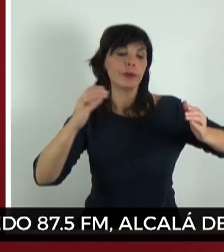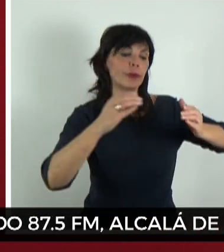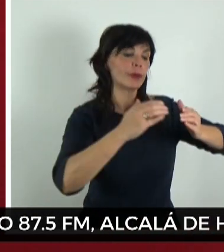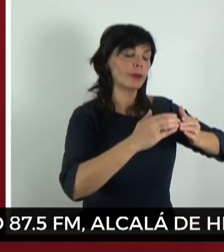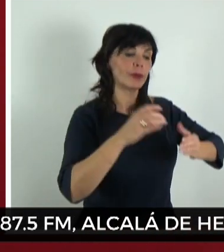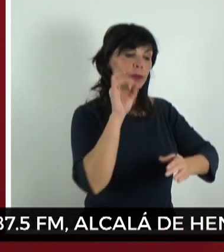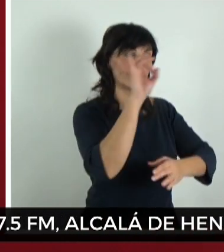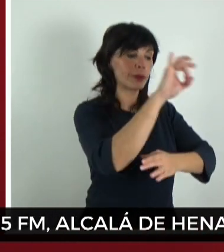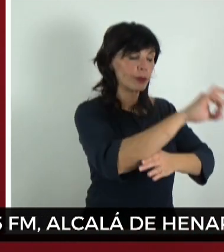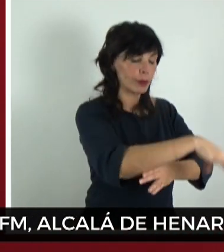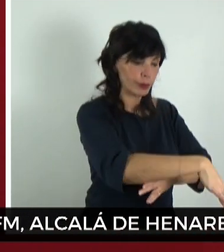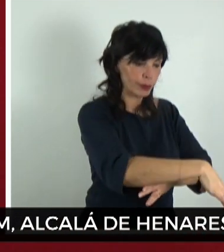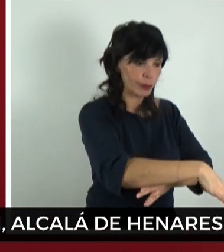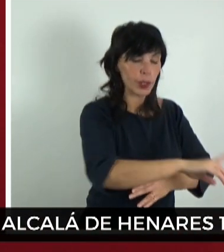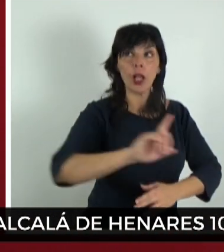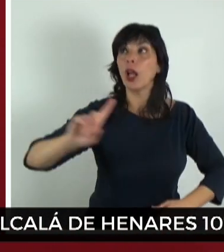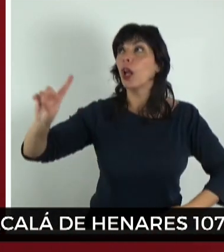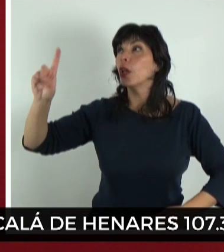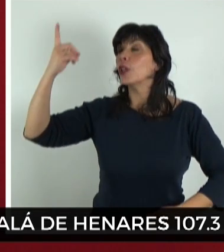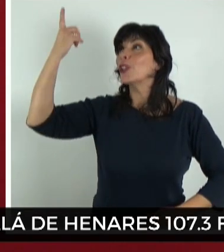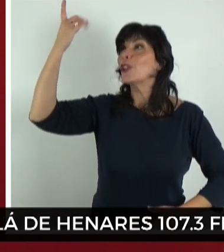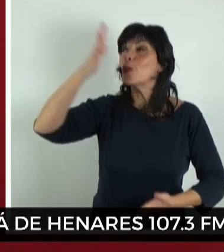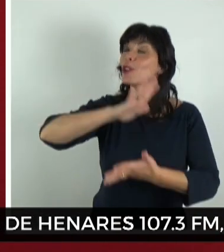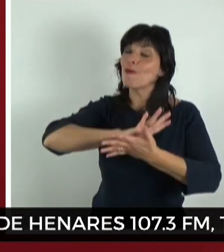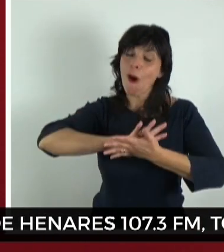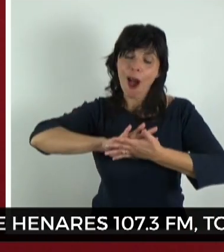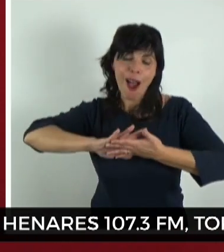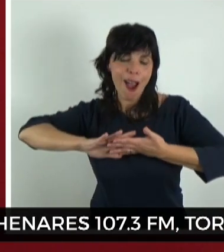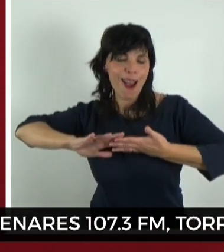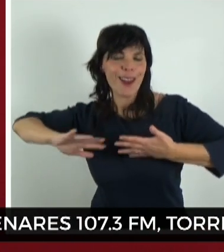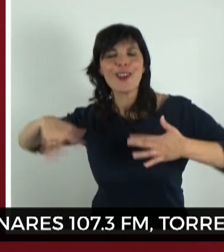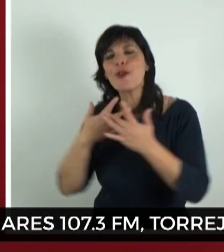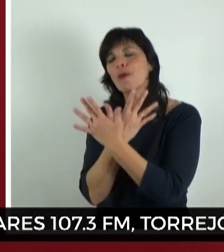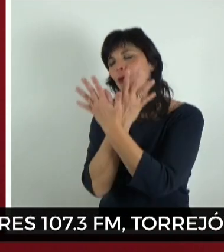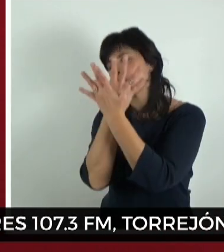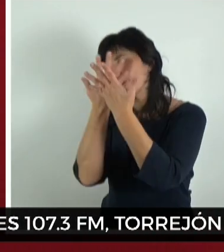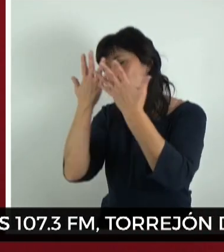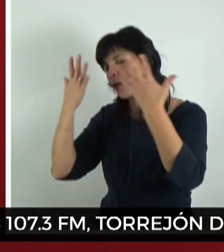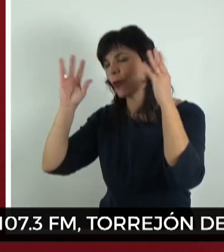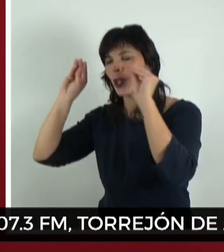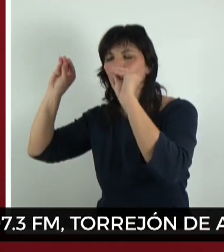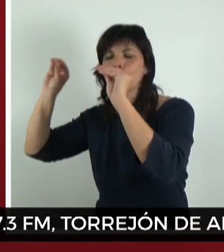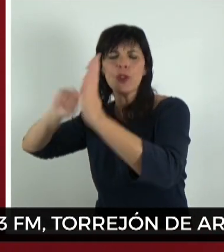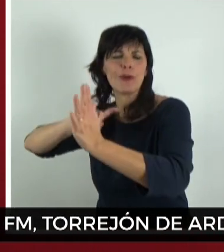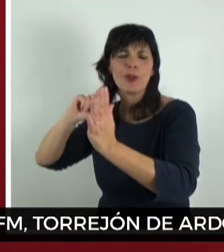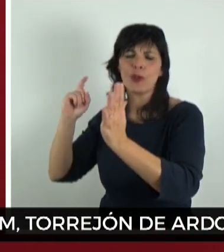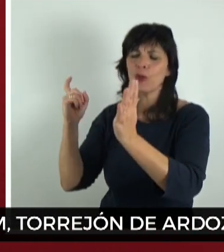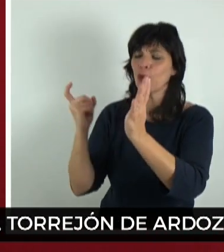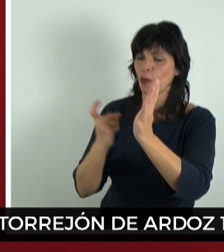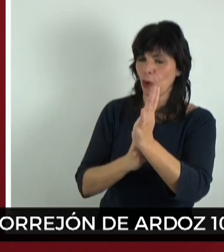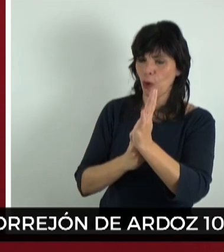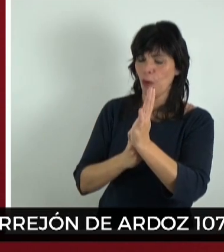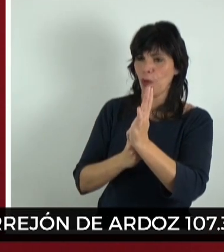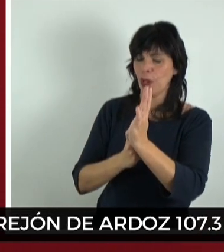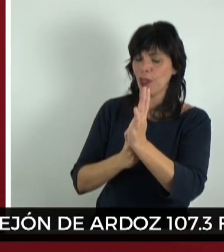Dios el Eterno derramó toda su gloria, la gloria